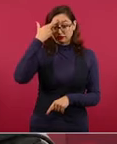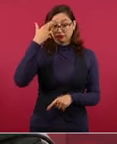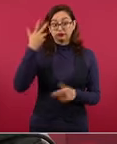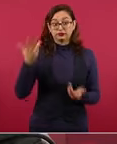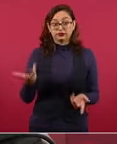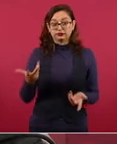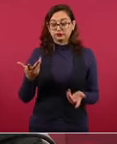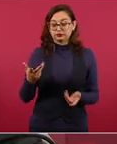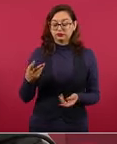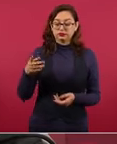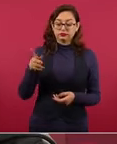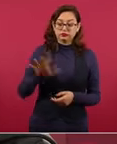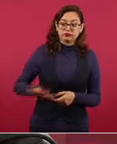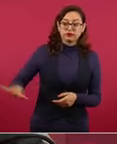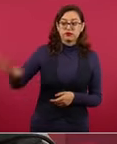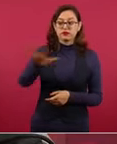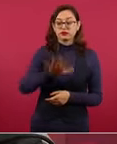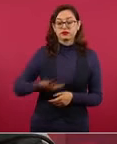nacionalista